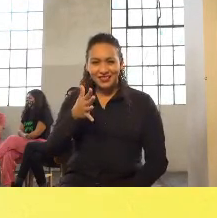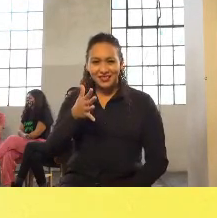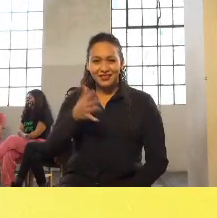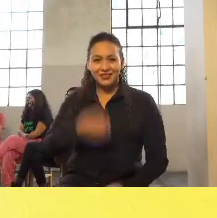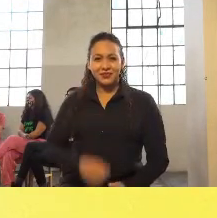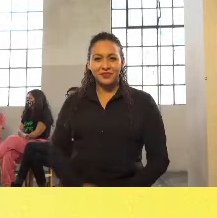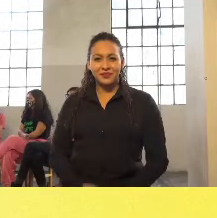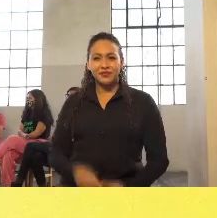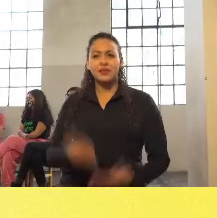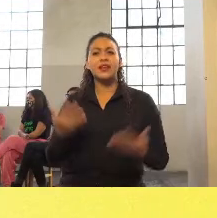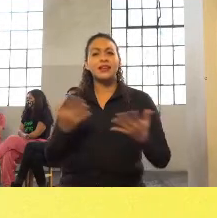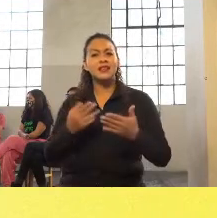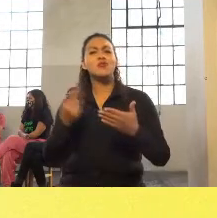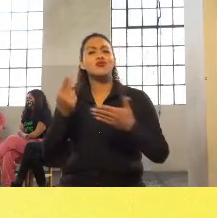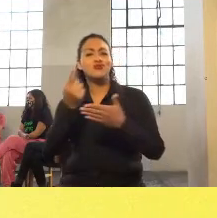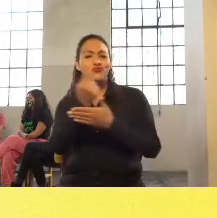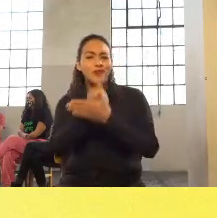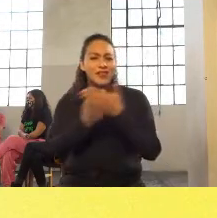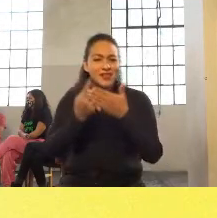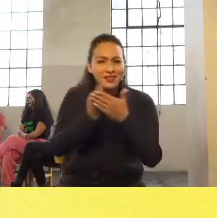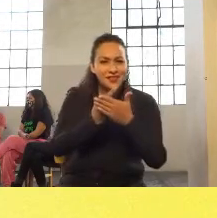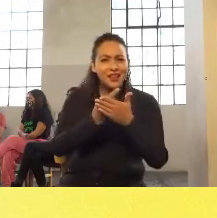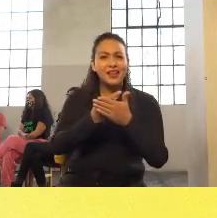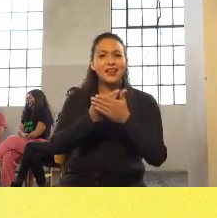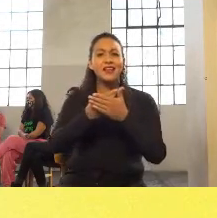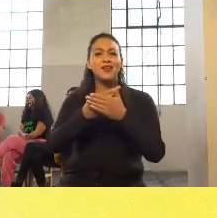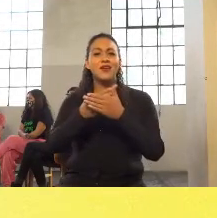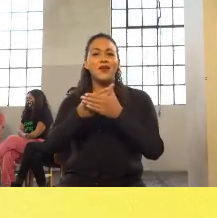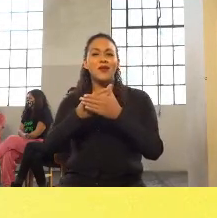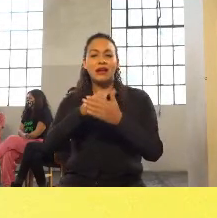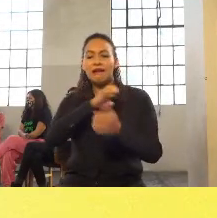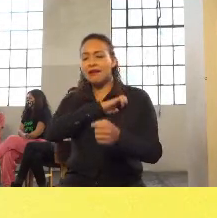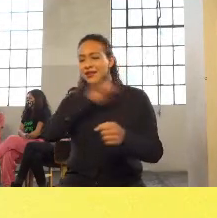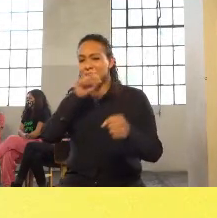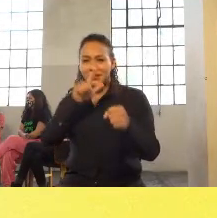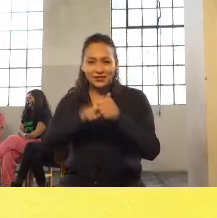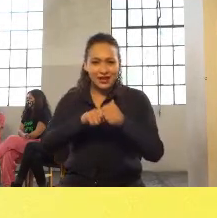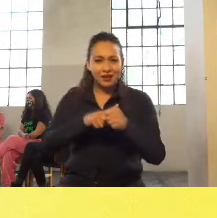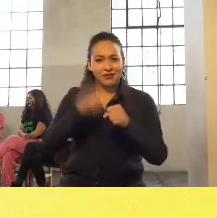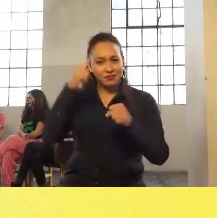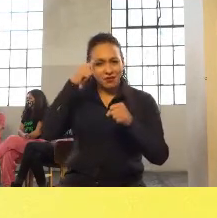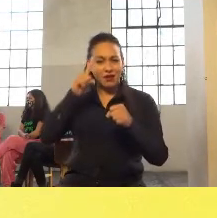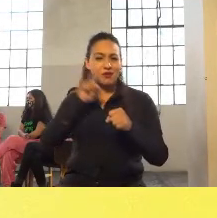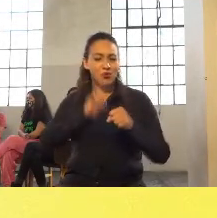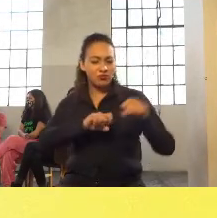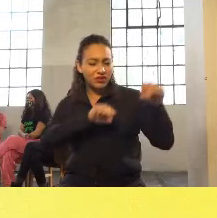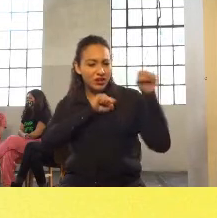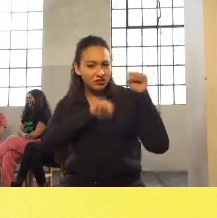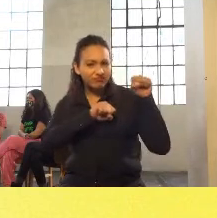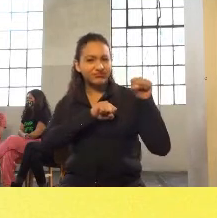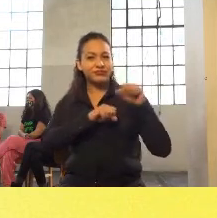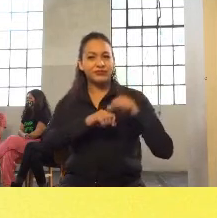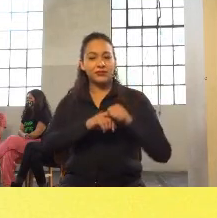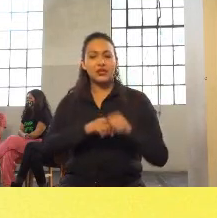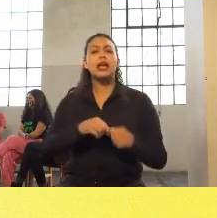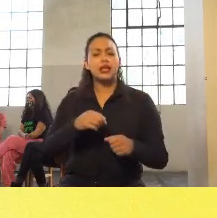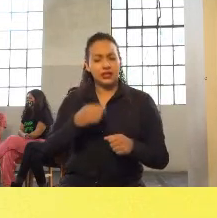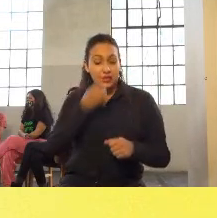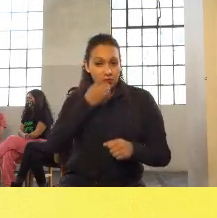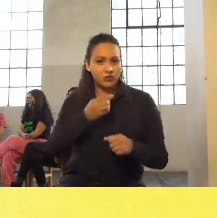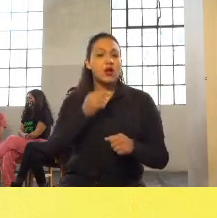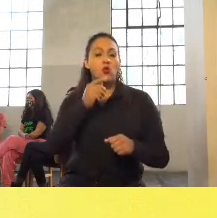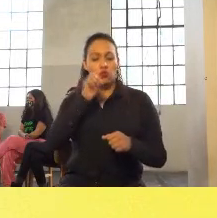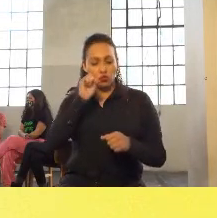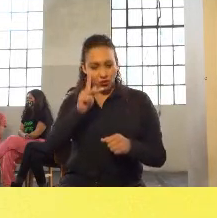¿seremos diseño social o diseño activista? Y no sabíamos. Eventualmente dijimos, va, sí va a ser diseño activista